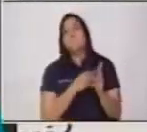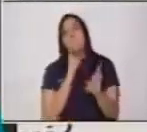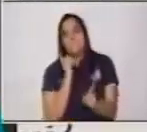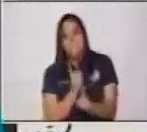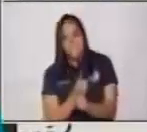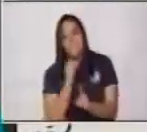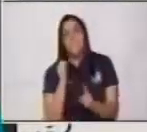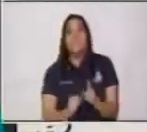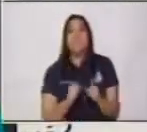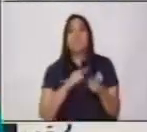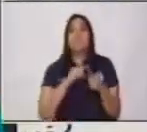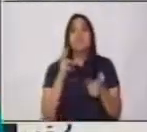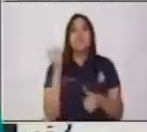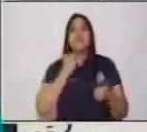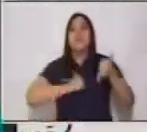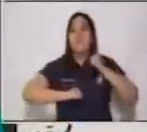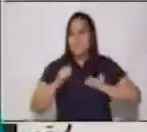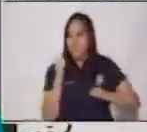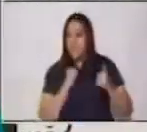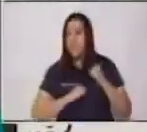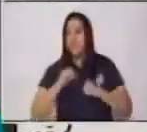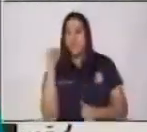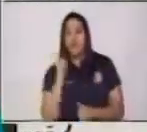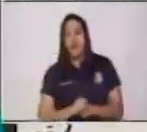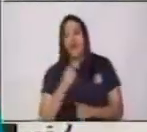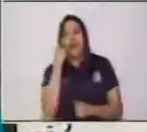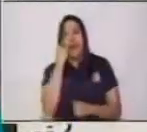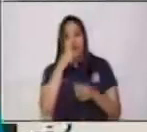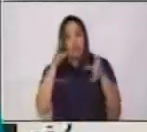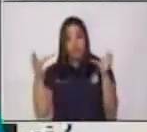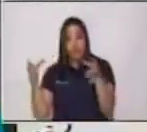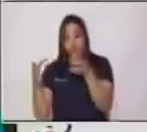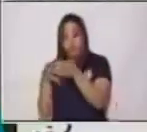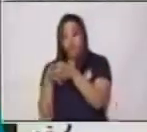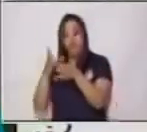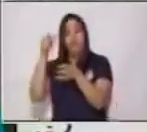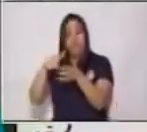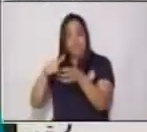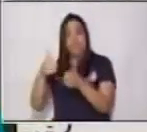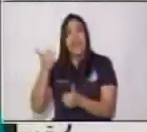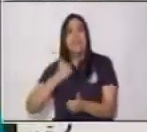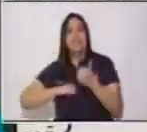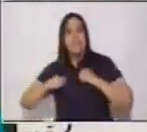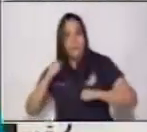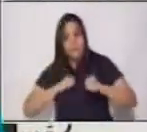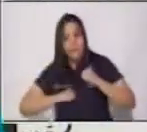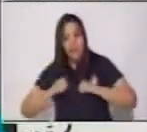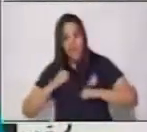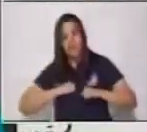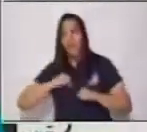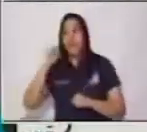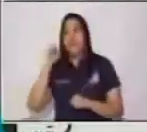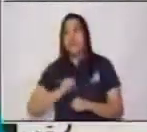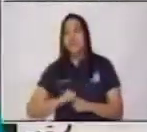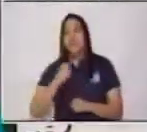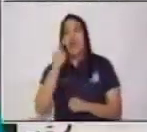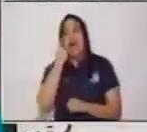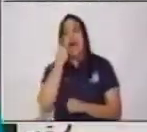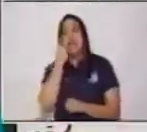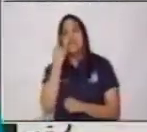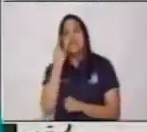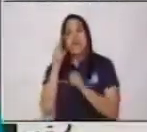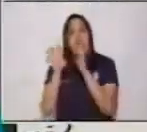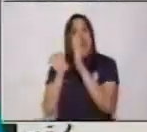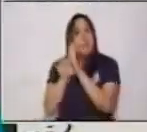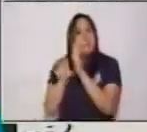Correcto, el género dramático. Entonces este fragmento pertenece al género dramático. Y acá está ejemplificado lo